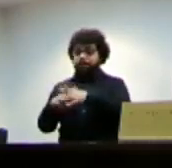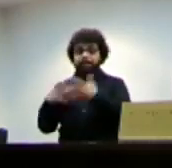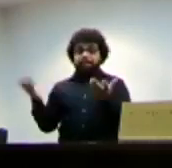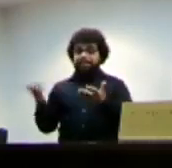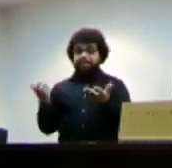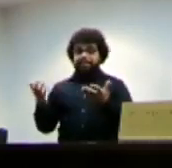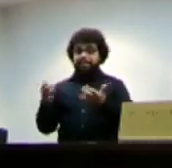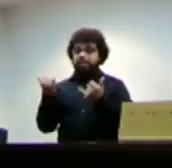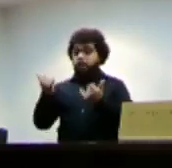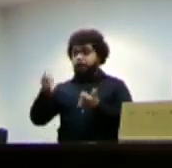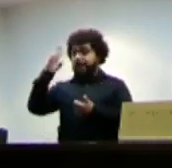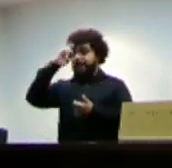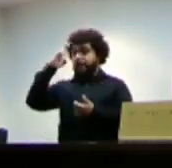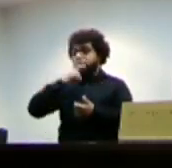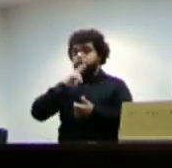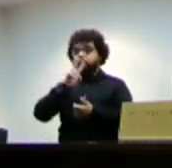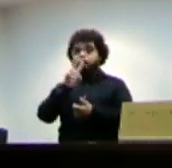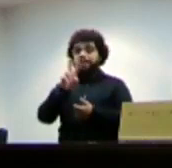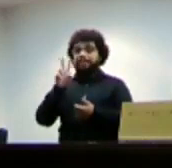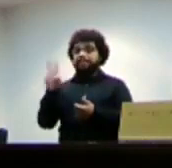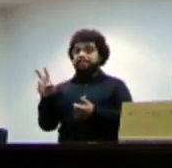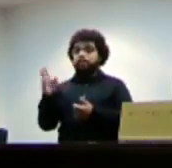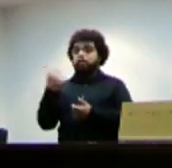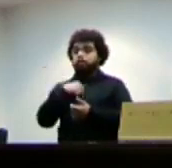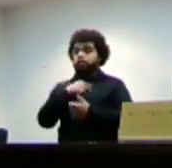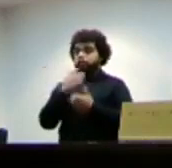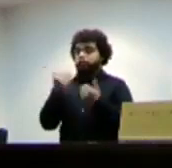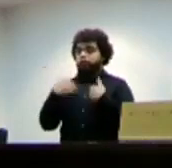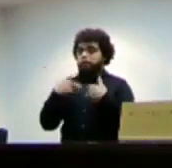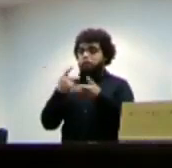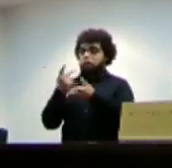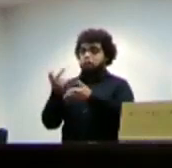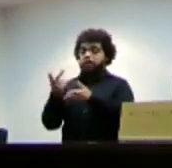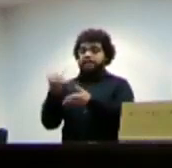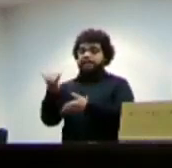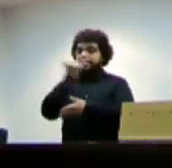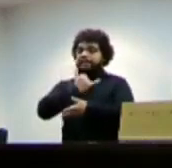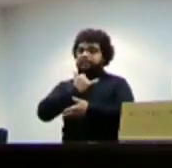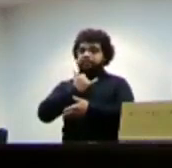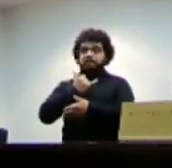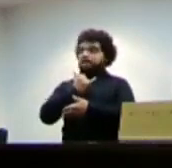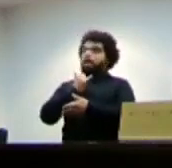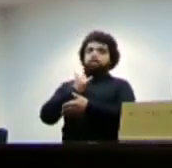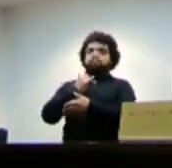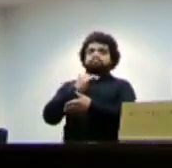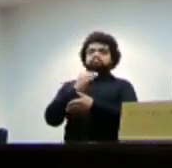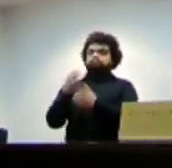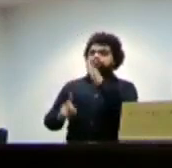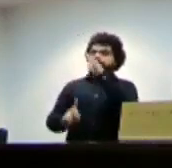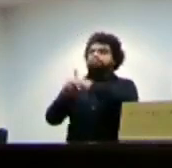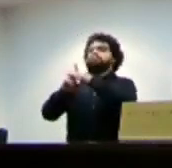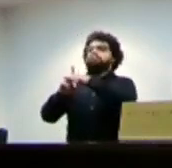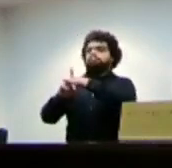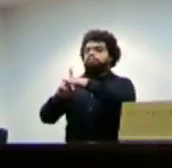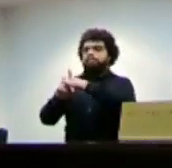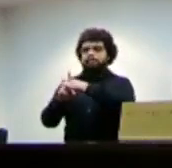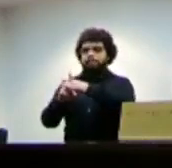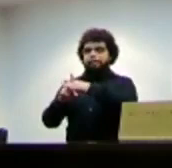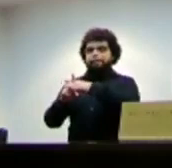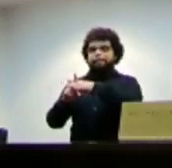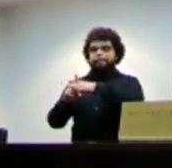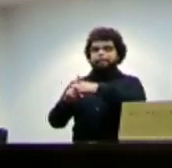agosto 22, tuvimos una falla inesperada totalmente para nosotros, donde falló un equipo